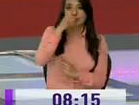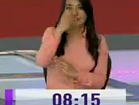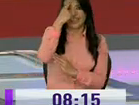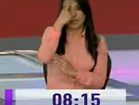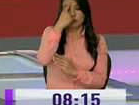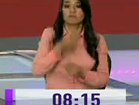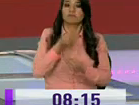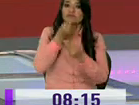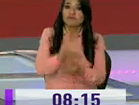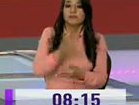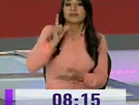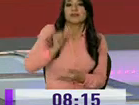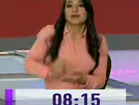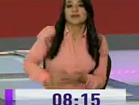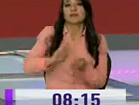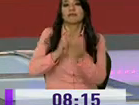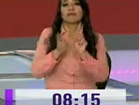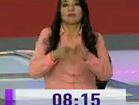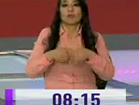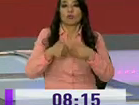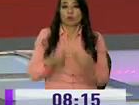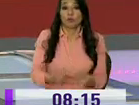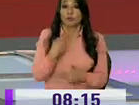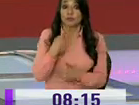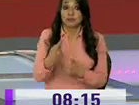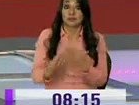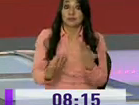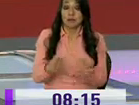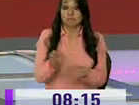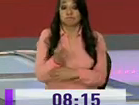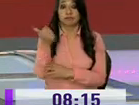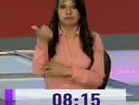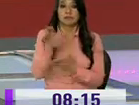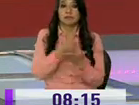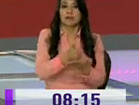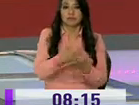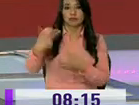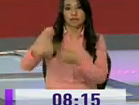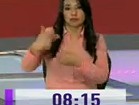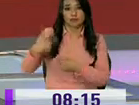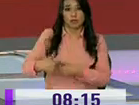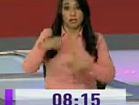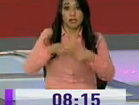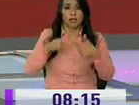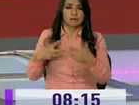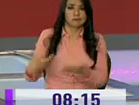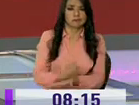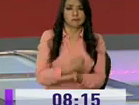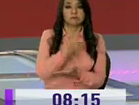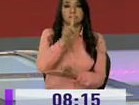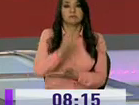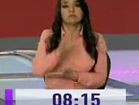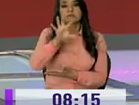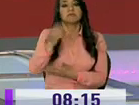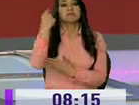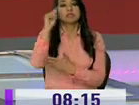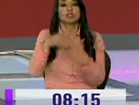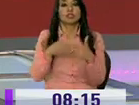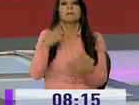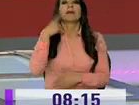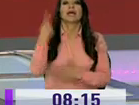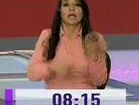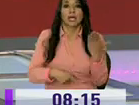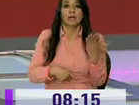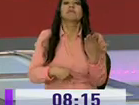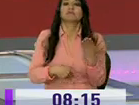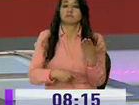a dar detalles de estas reformas. Aseguran que con la eliminación de los subsidios de los combustibles, se recaudará más de 1.500 millones de dólares para